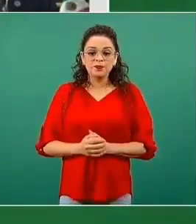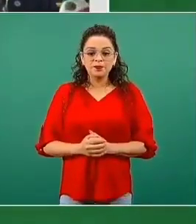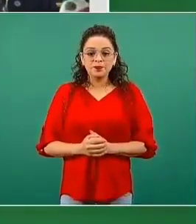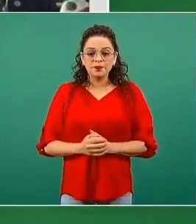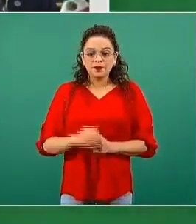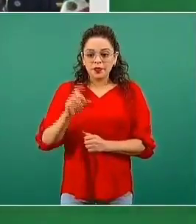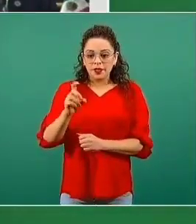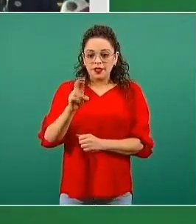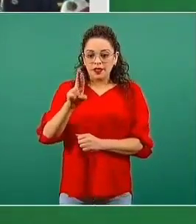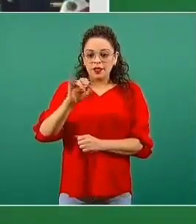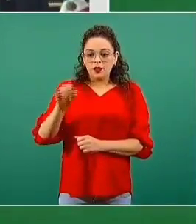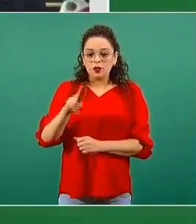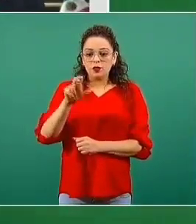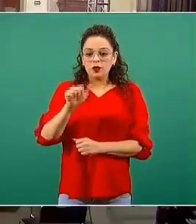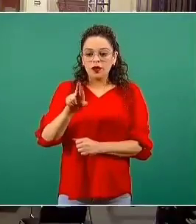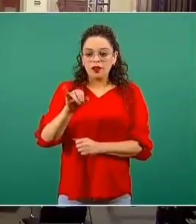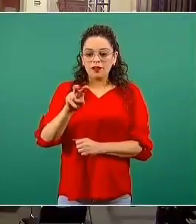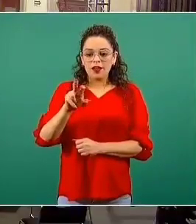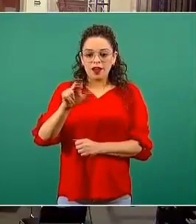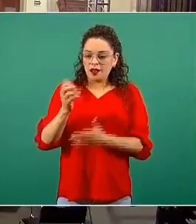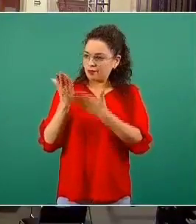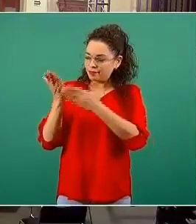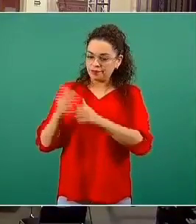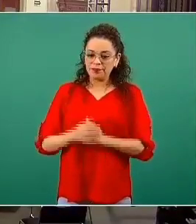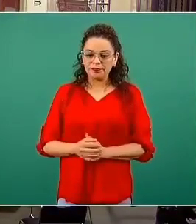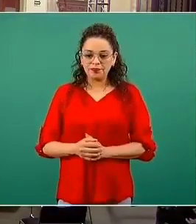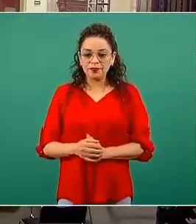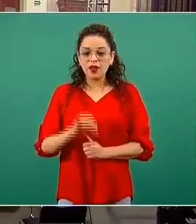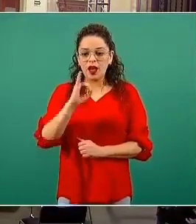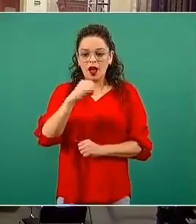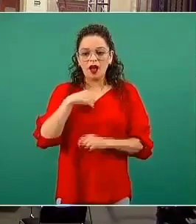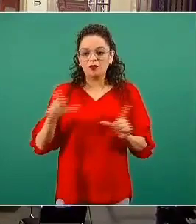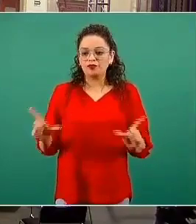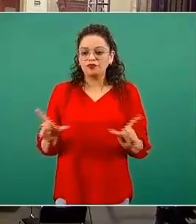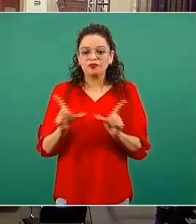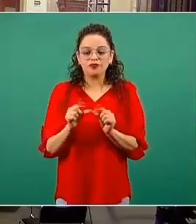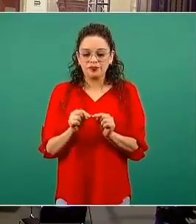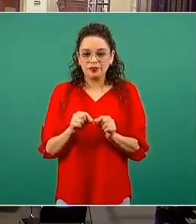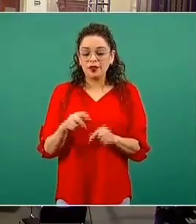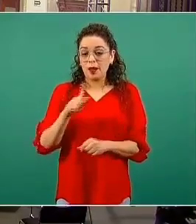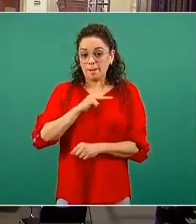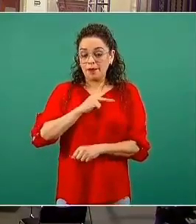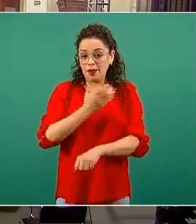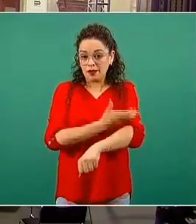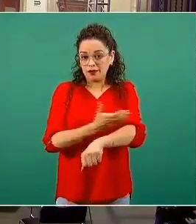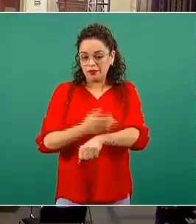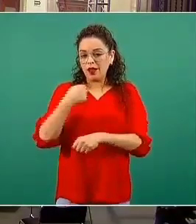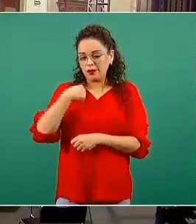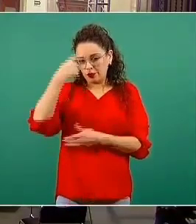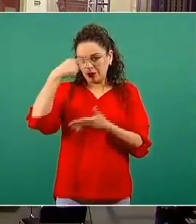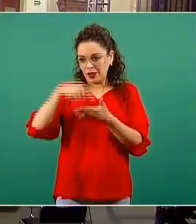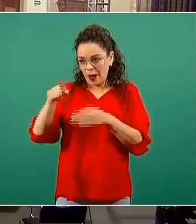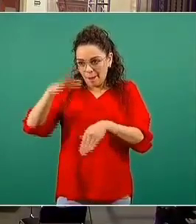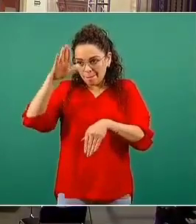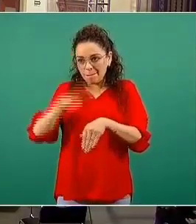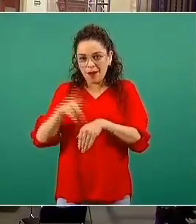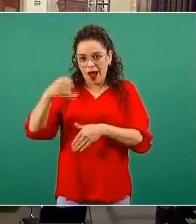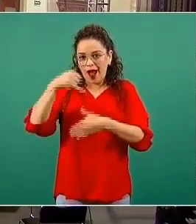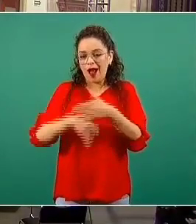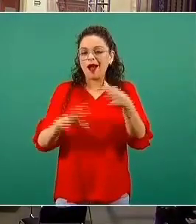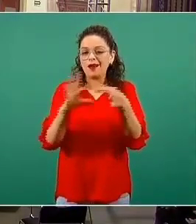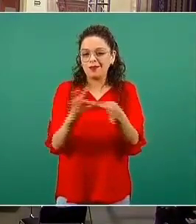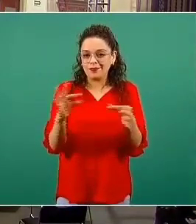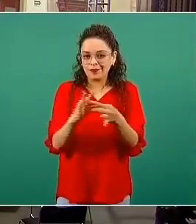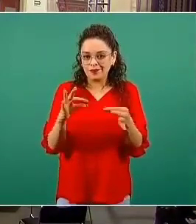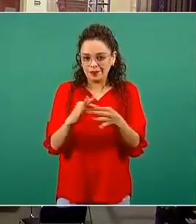Doctor Juan Rivera, por favor. Sí, muy brevemente, y seguro mis colegas van a agregar más.